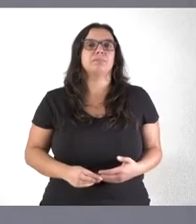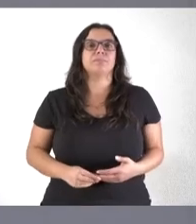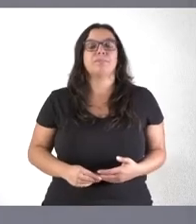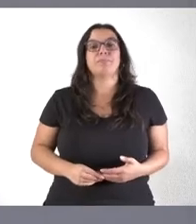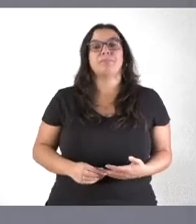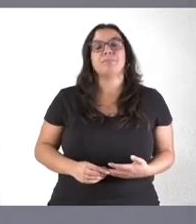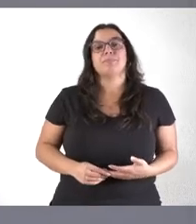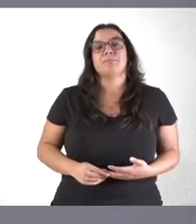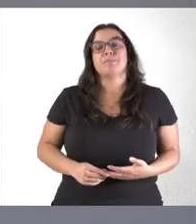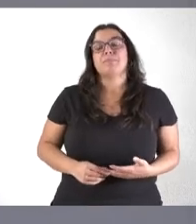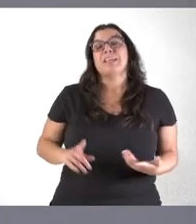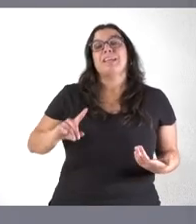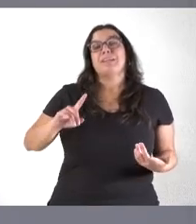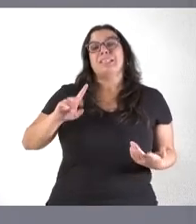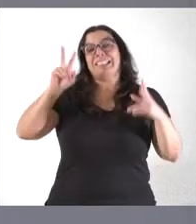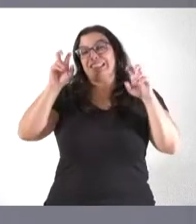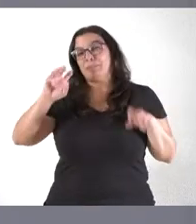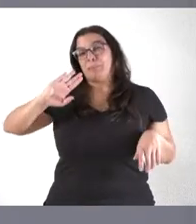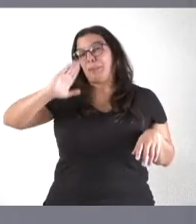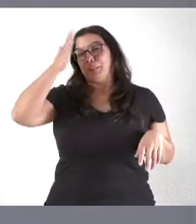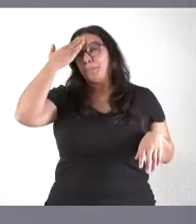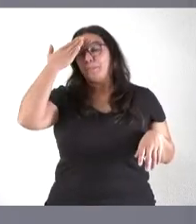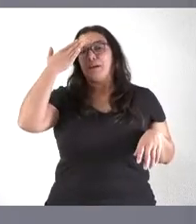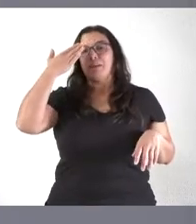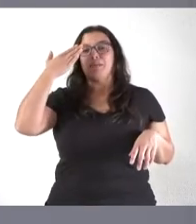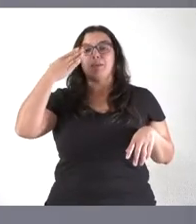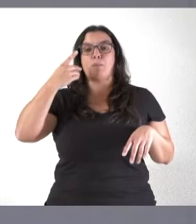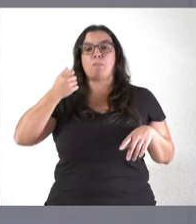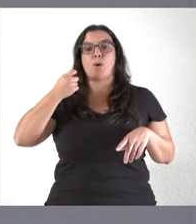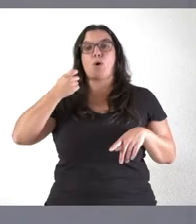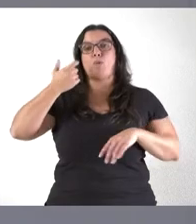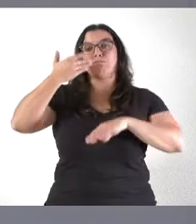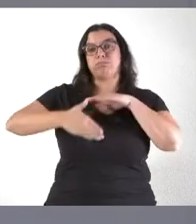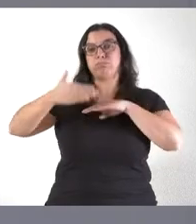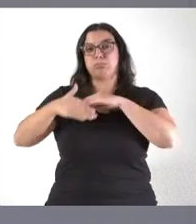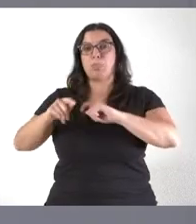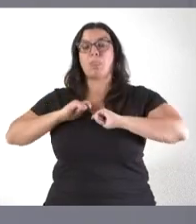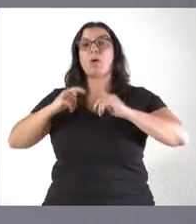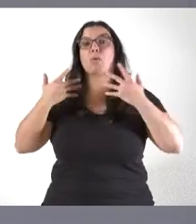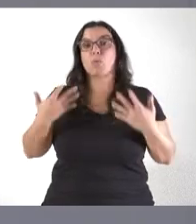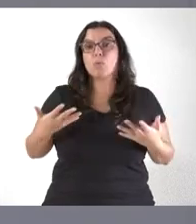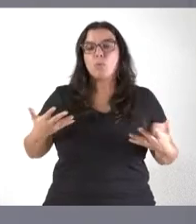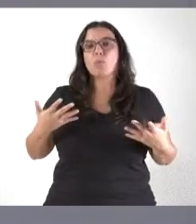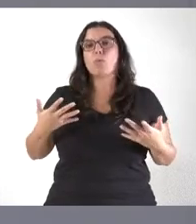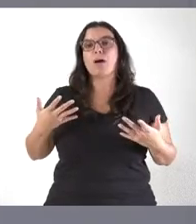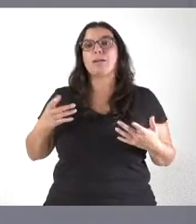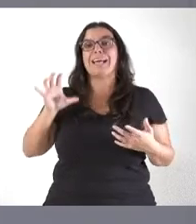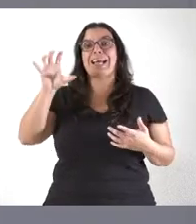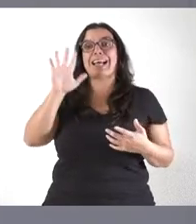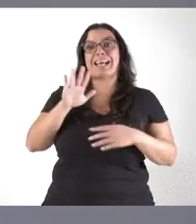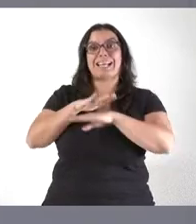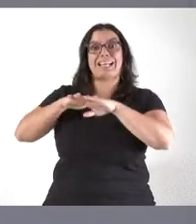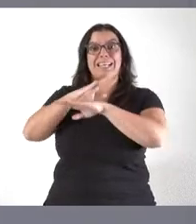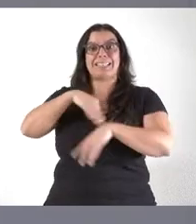principal factor que determina que el crecimiento no sea mayor es la disminución de las transferencias del Estado